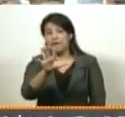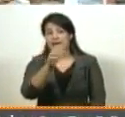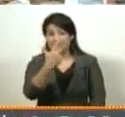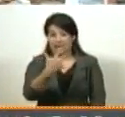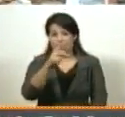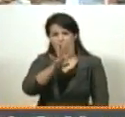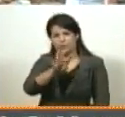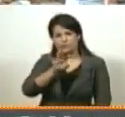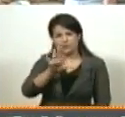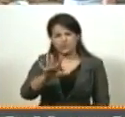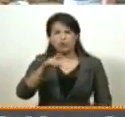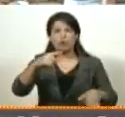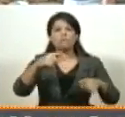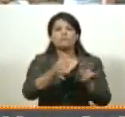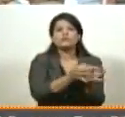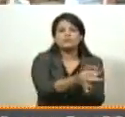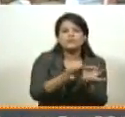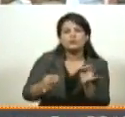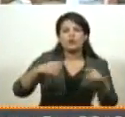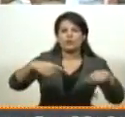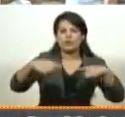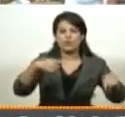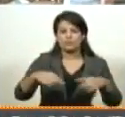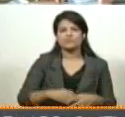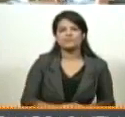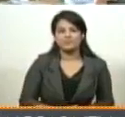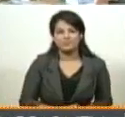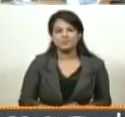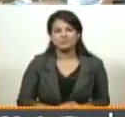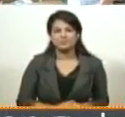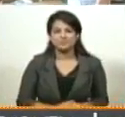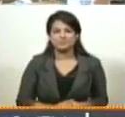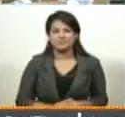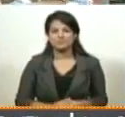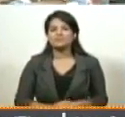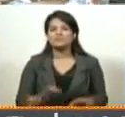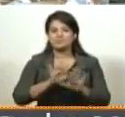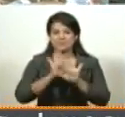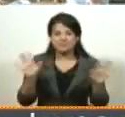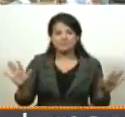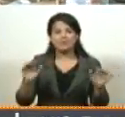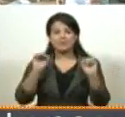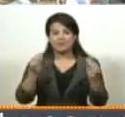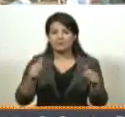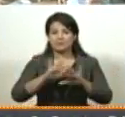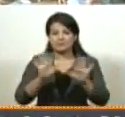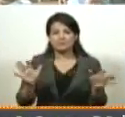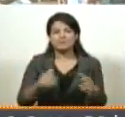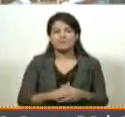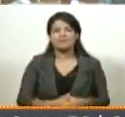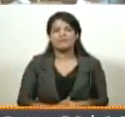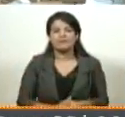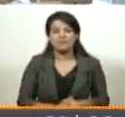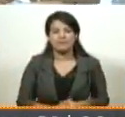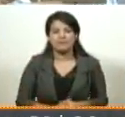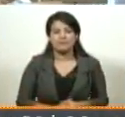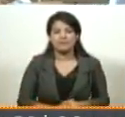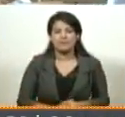coordinadores municipales. Asimismo, hemos activado, como siempre hacemos, el Centro Nacional de